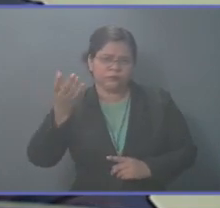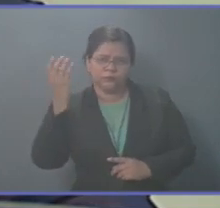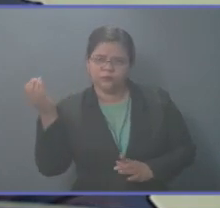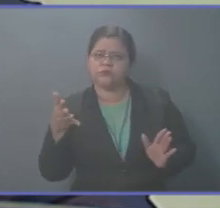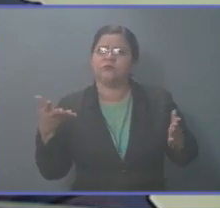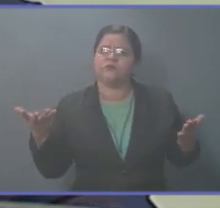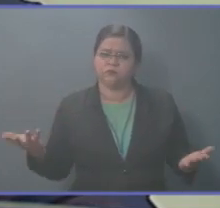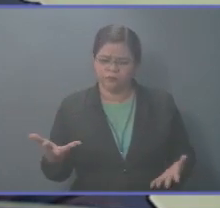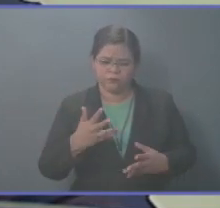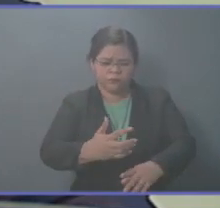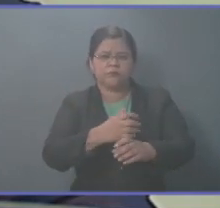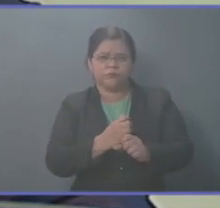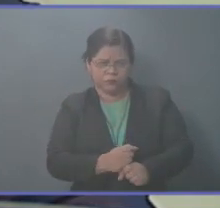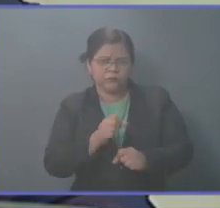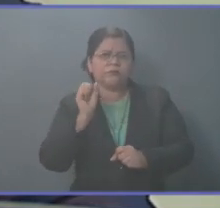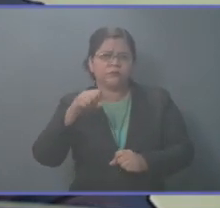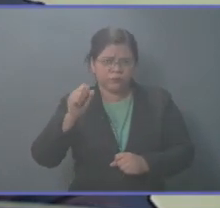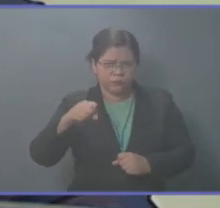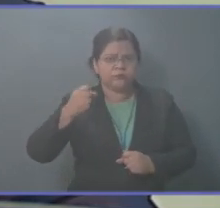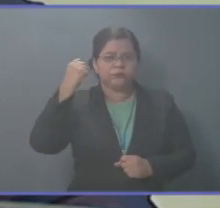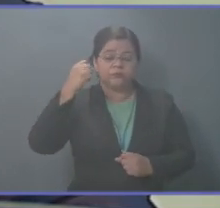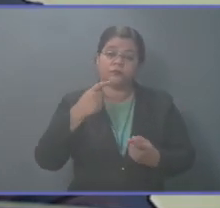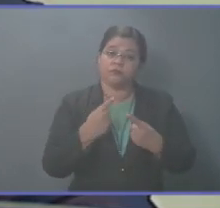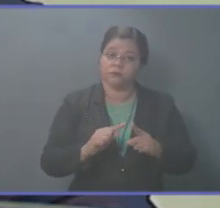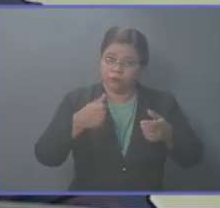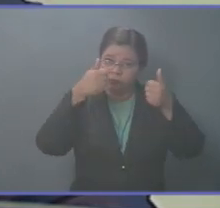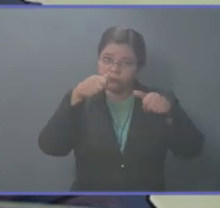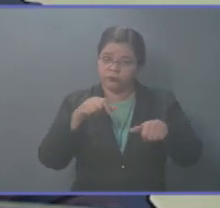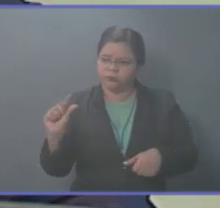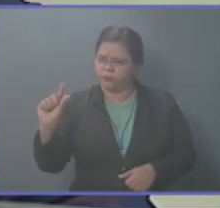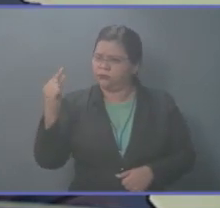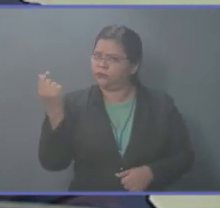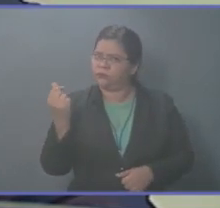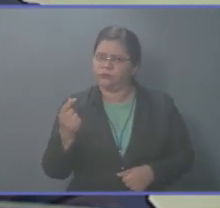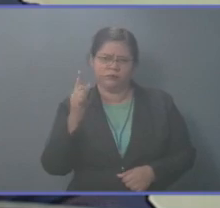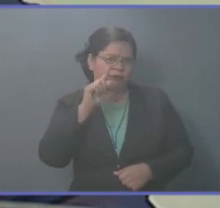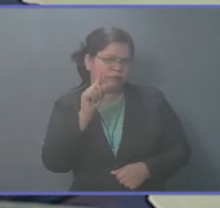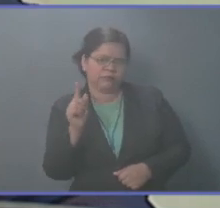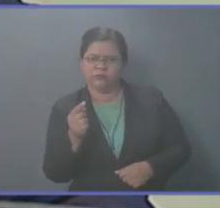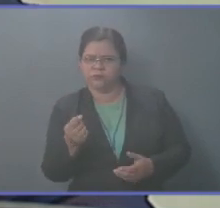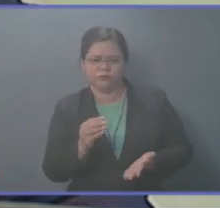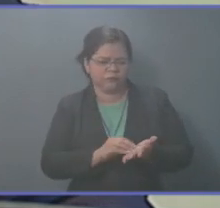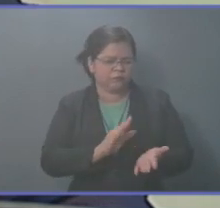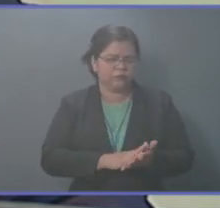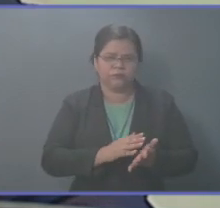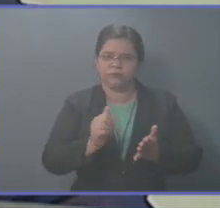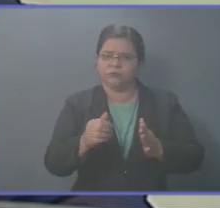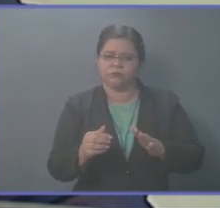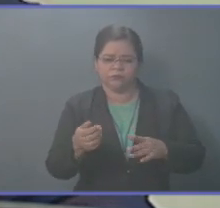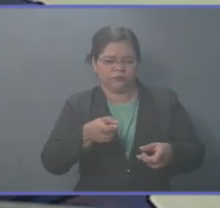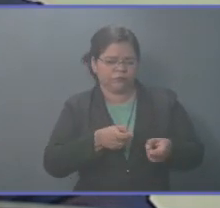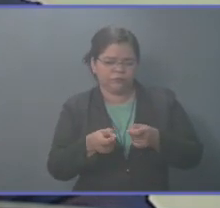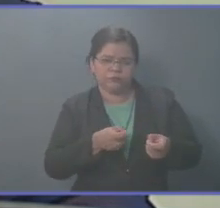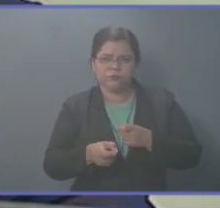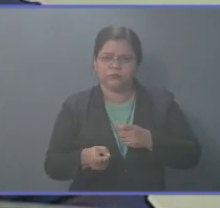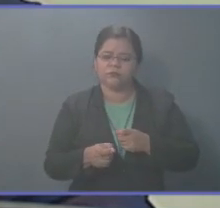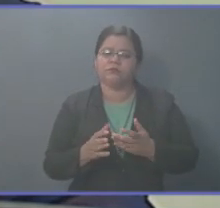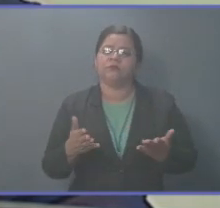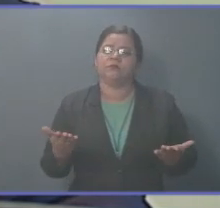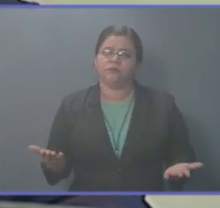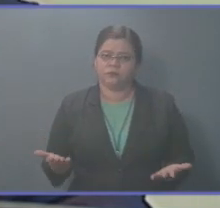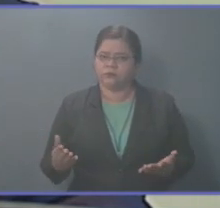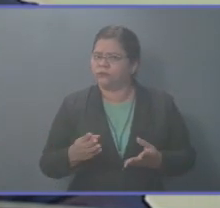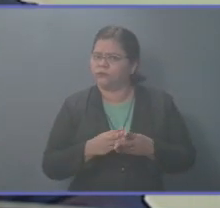pesar de que la seguridad es un tema relevante, la aprobación de un préstamo no encaja en el supuesto establecido en el parámetro de control, debido a que